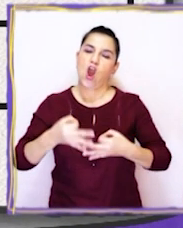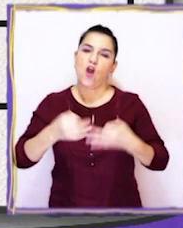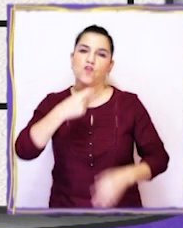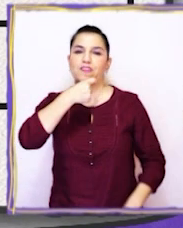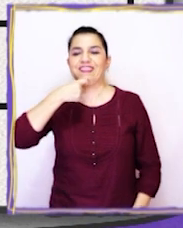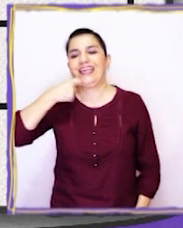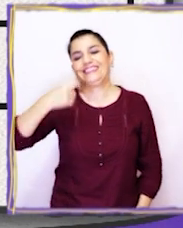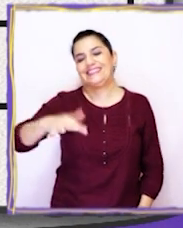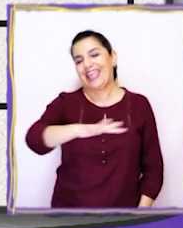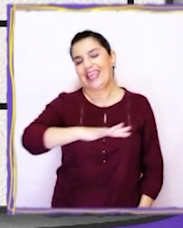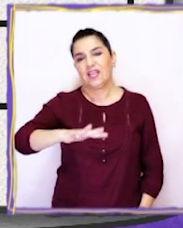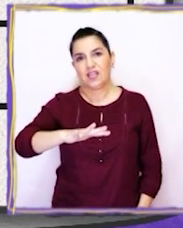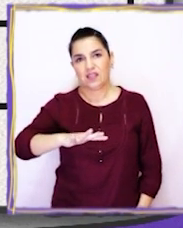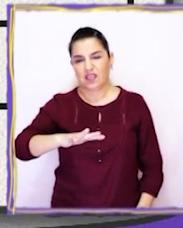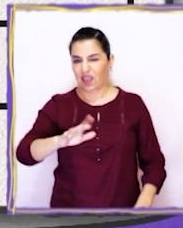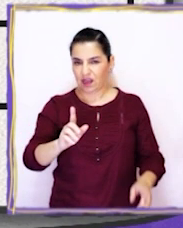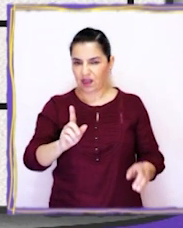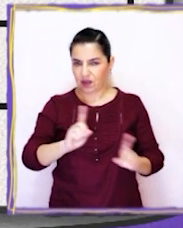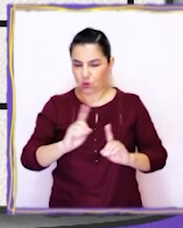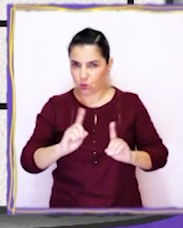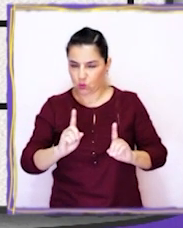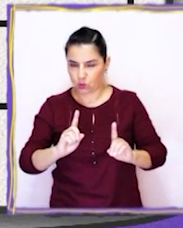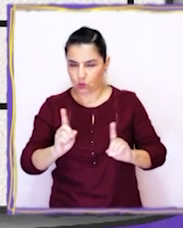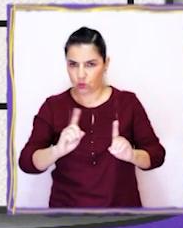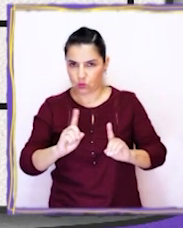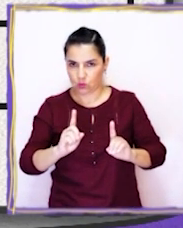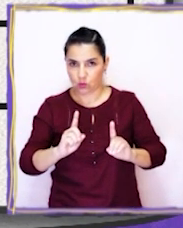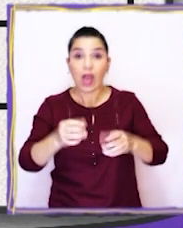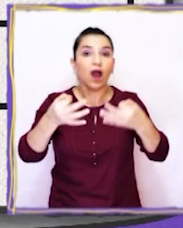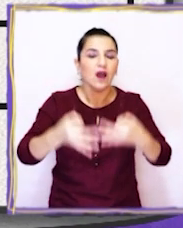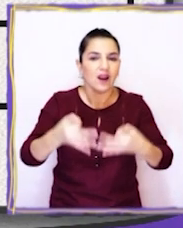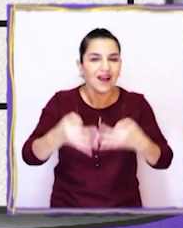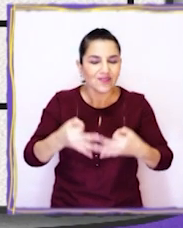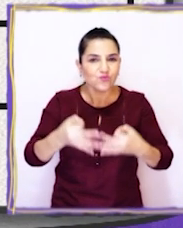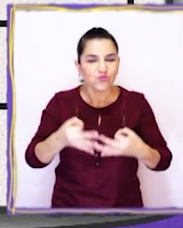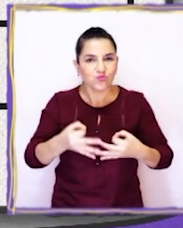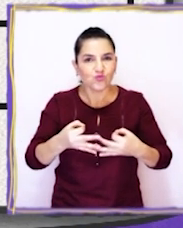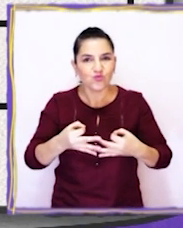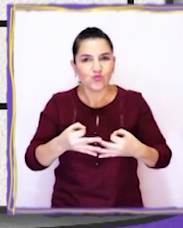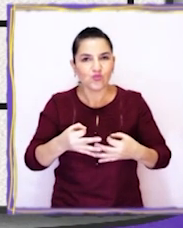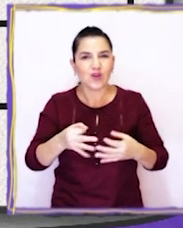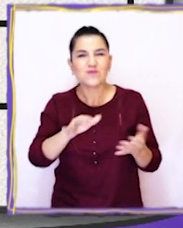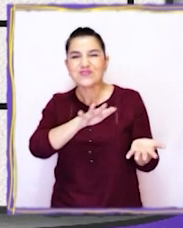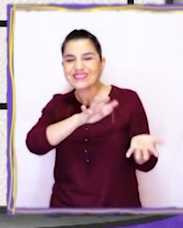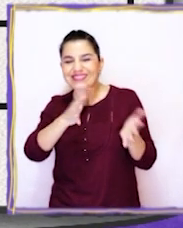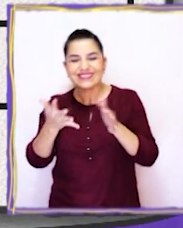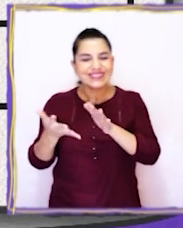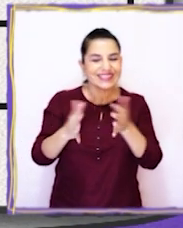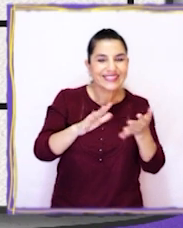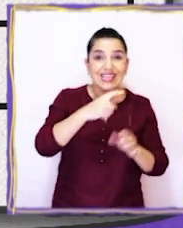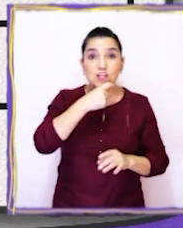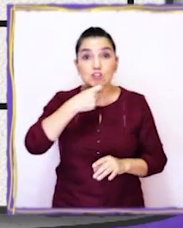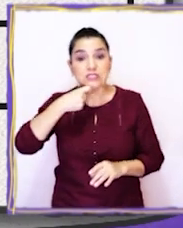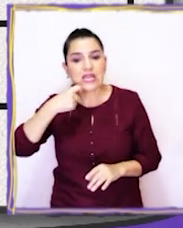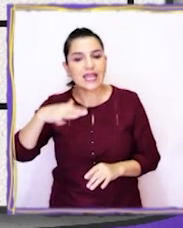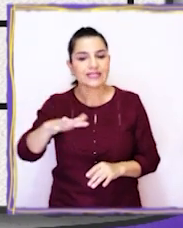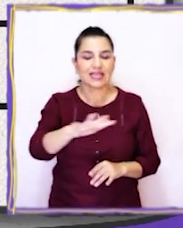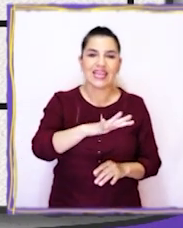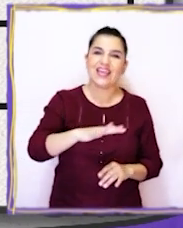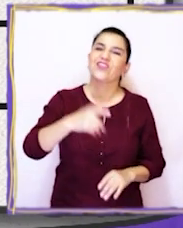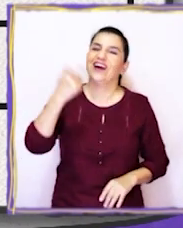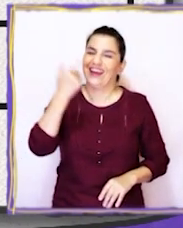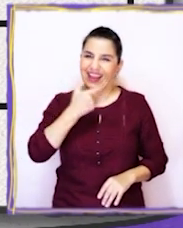¡Obvio que desértico! ¿No? ¿No es desértico? ¡Tienen razón! ¿Es semidesértico o